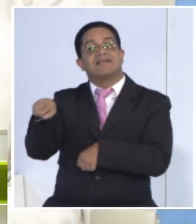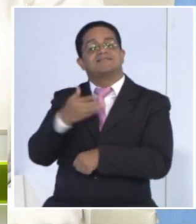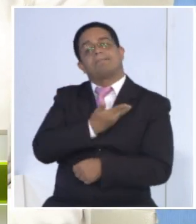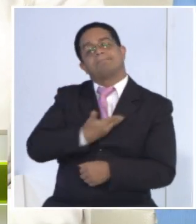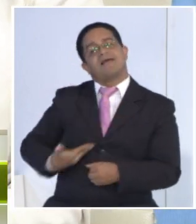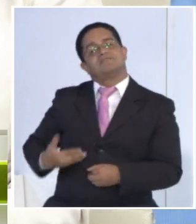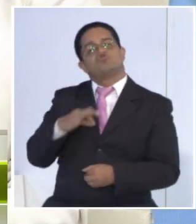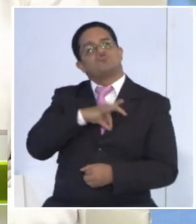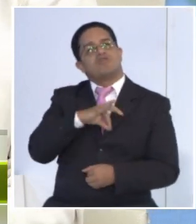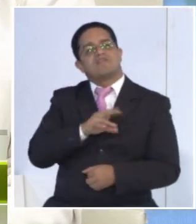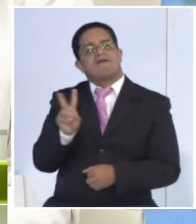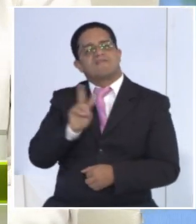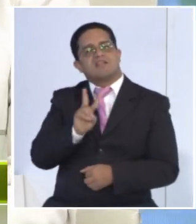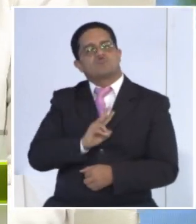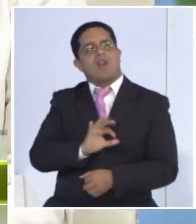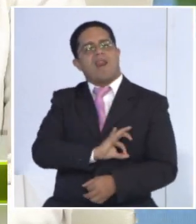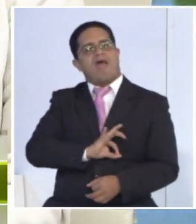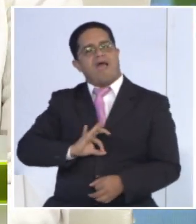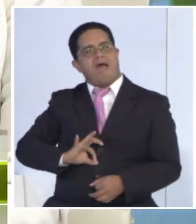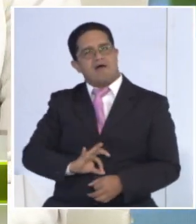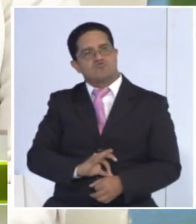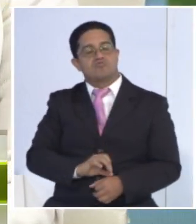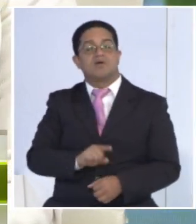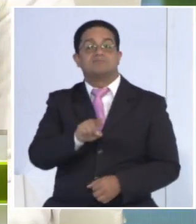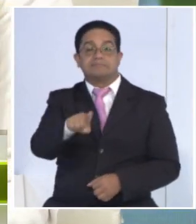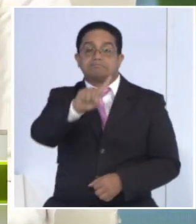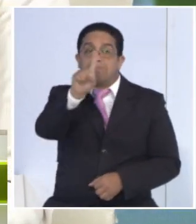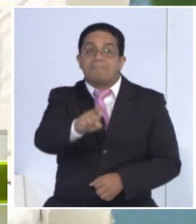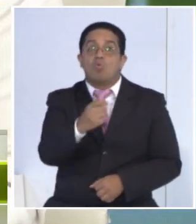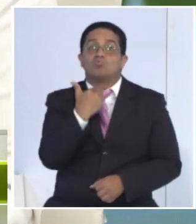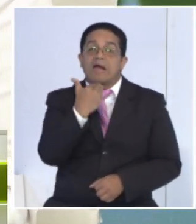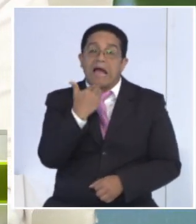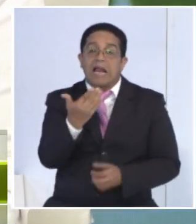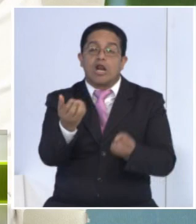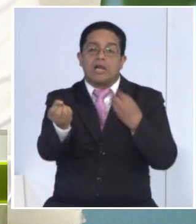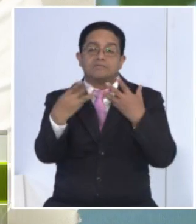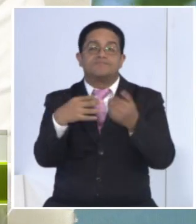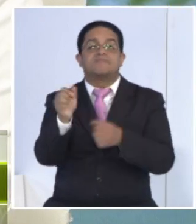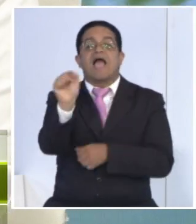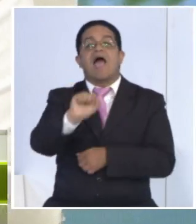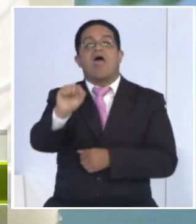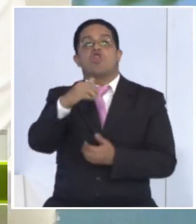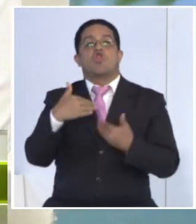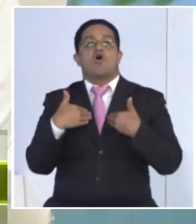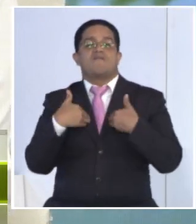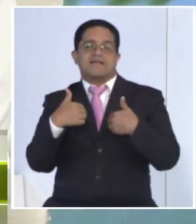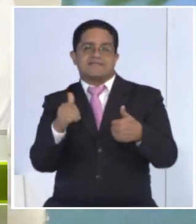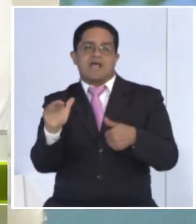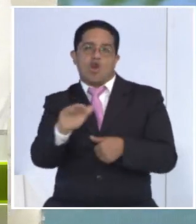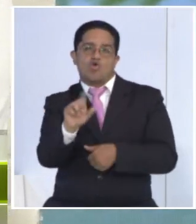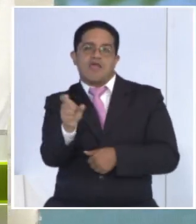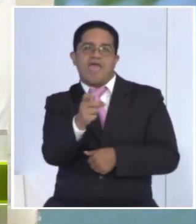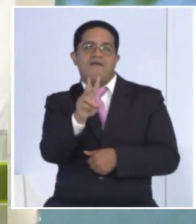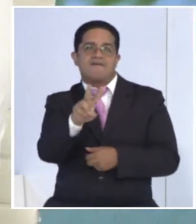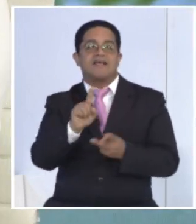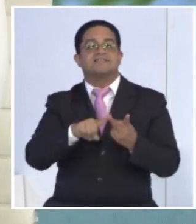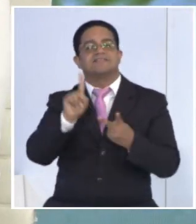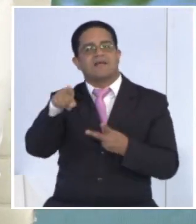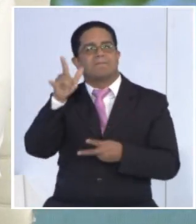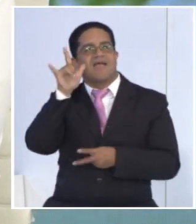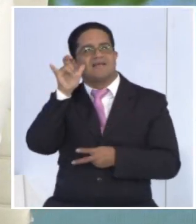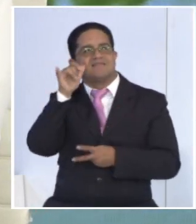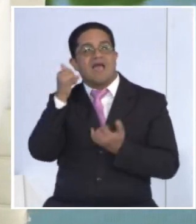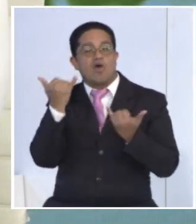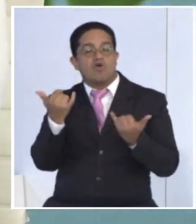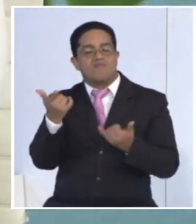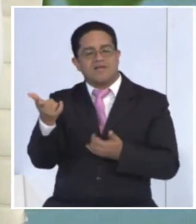presidenta de la Sociedad Venezolana de Gastroenterología. Si tienen preguntas o comentarios, las redes activas, tanto por @salud_gb y en nuestro Instagram Live, conectado